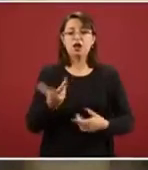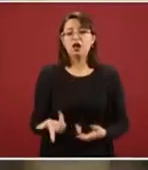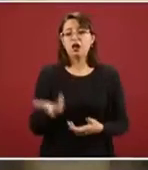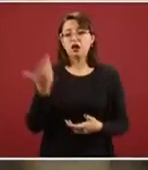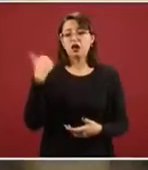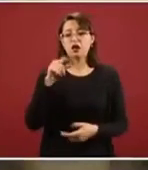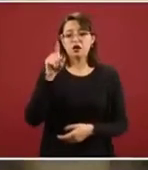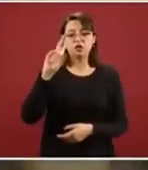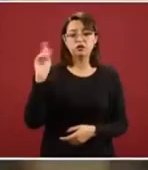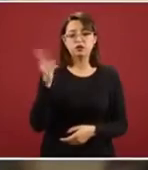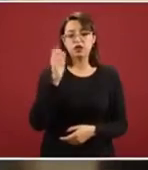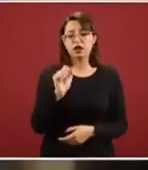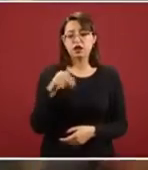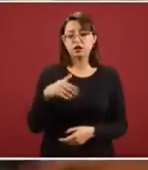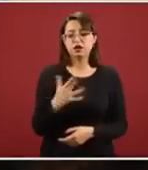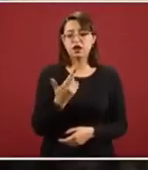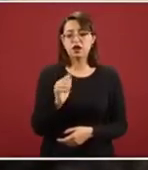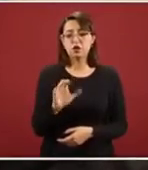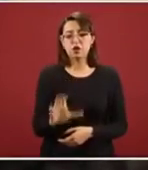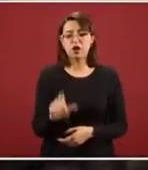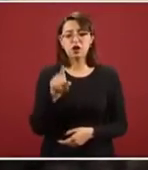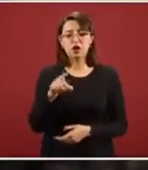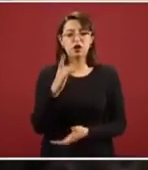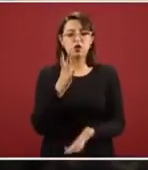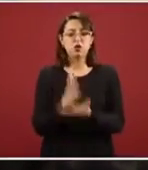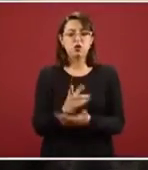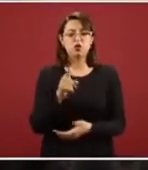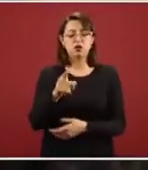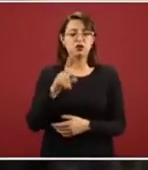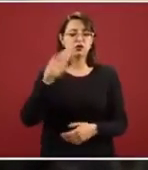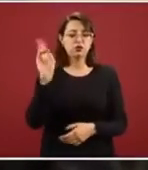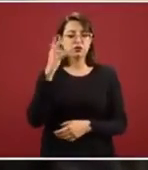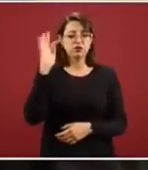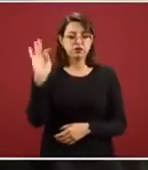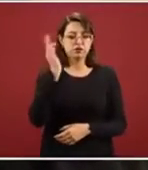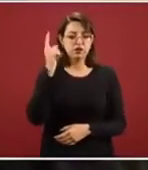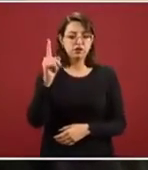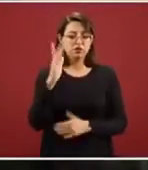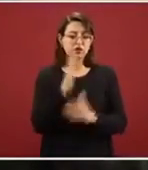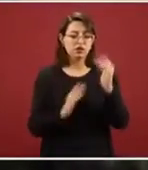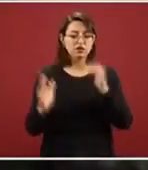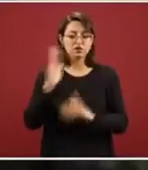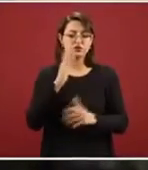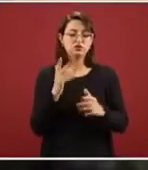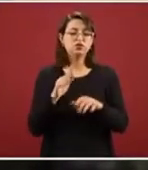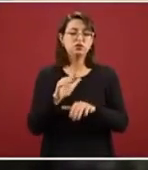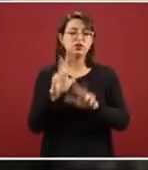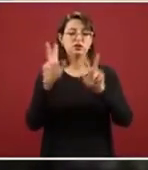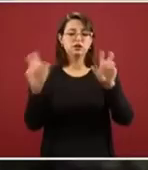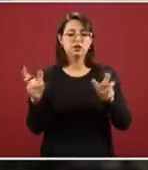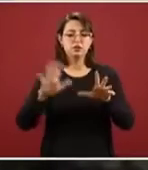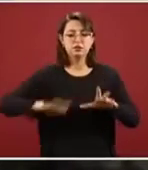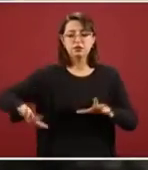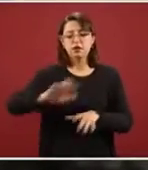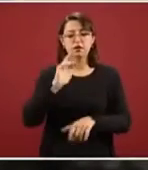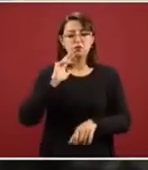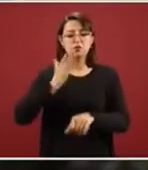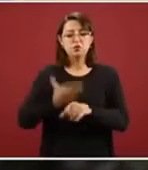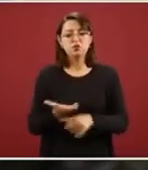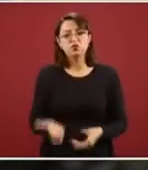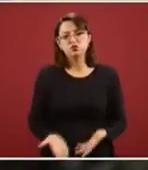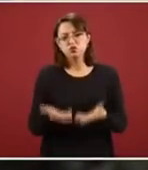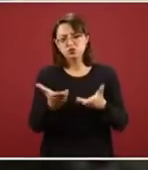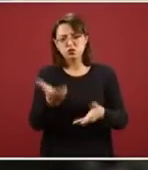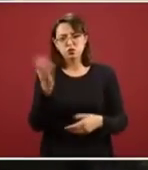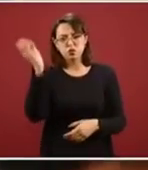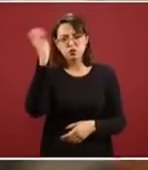Universidad Anáhuac se tiene la única facultad de estudios superiores en responsabilidad social. En este rubro, ¿cuál es su opinión de